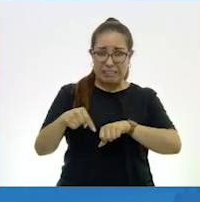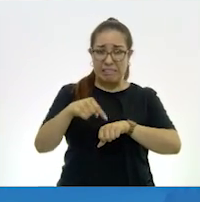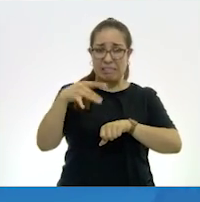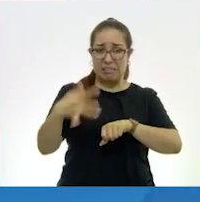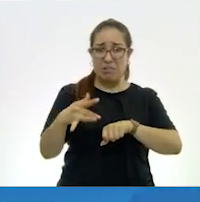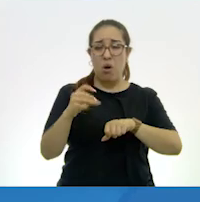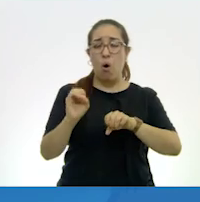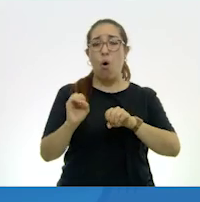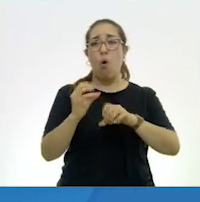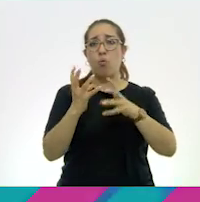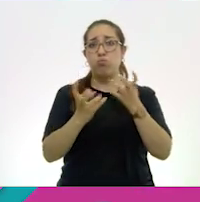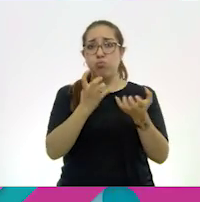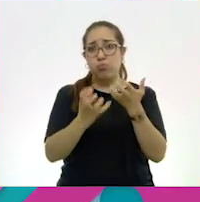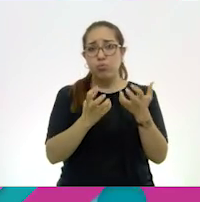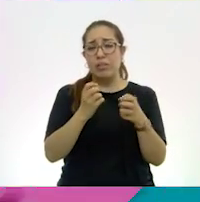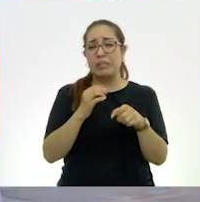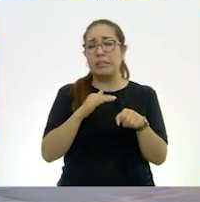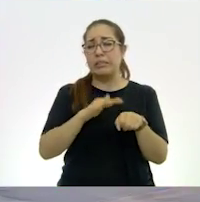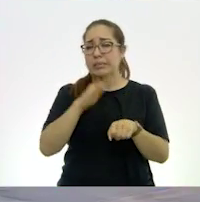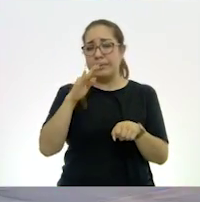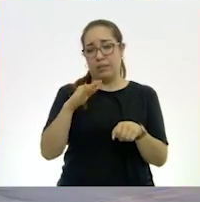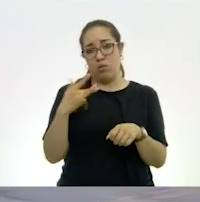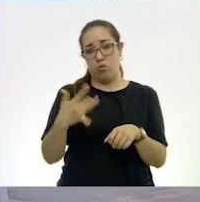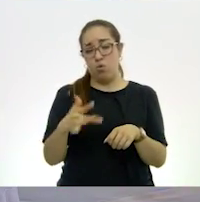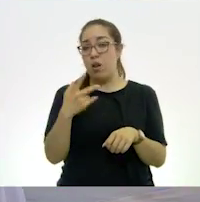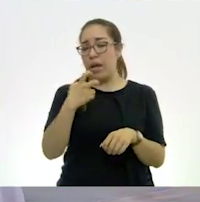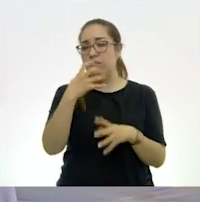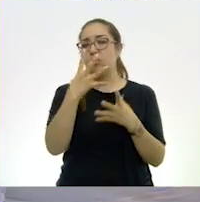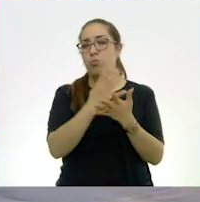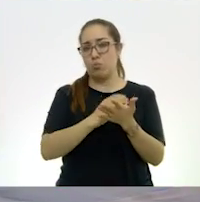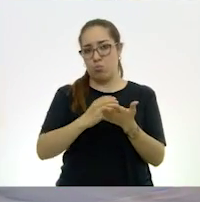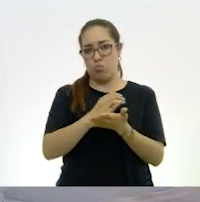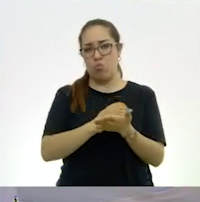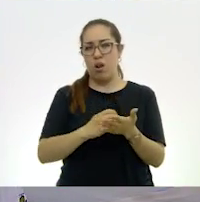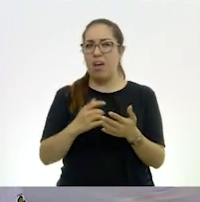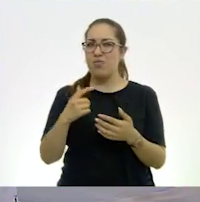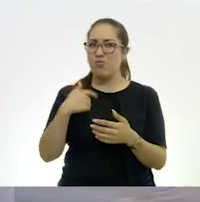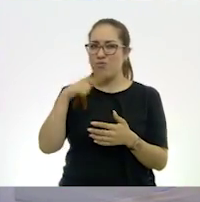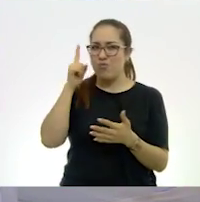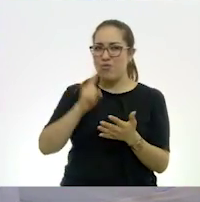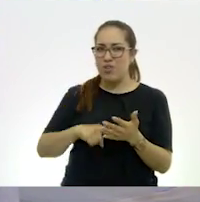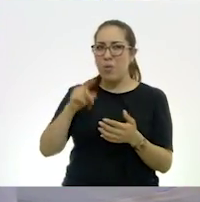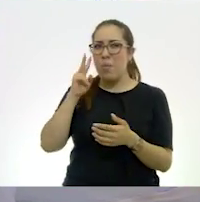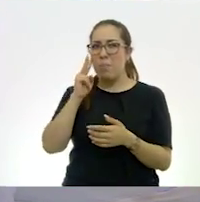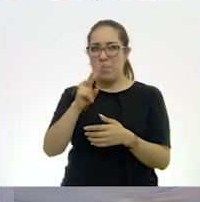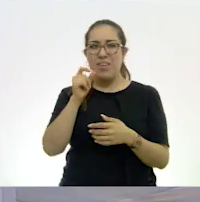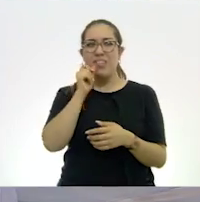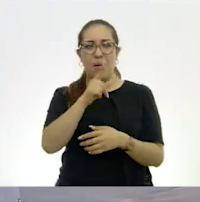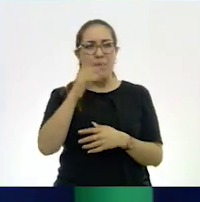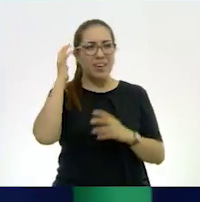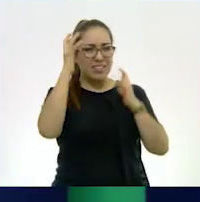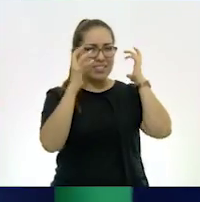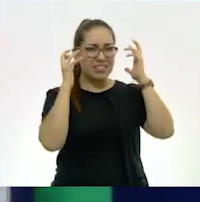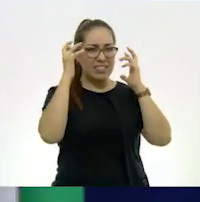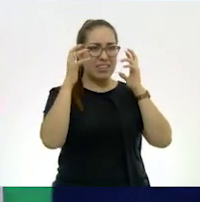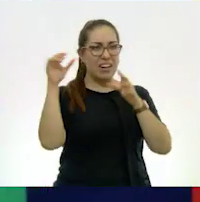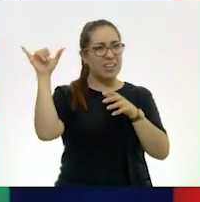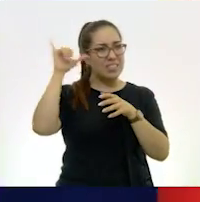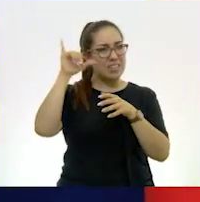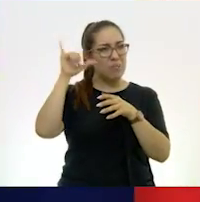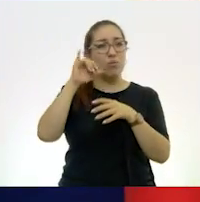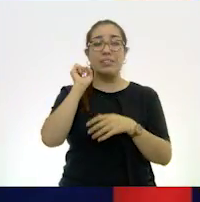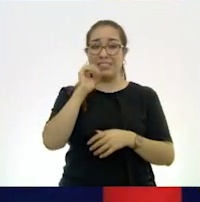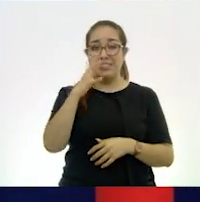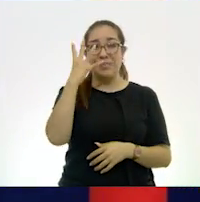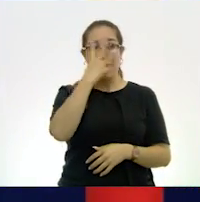golpes y quemaduras. ¿Qué te parece, Aníbal? Muy bien. ¿Sabes? Estoy pensando que también lo he visto en shampoos. Sí. Sí, ¿verdad? Deja muy bonito el